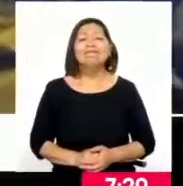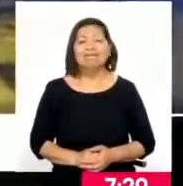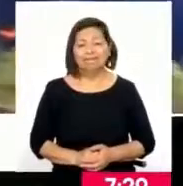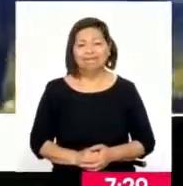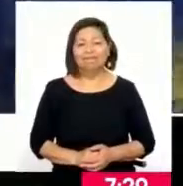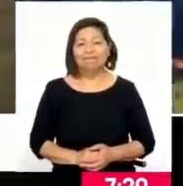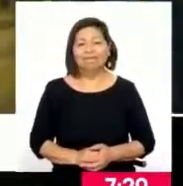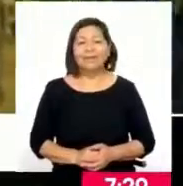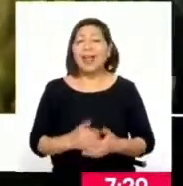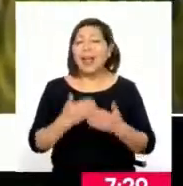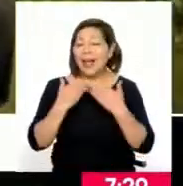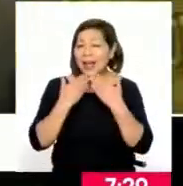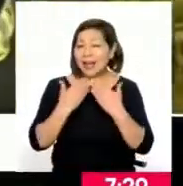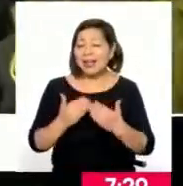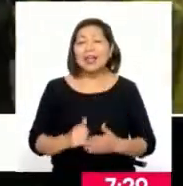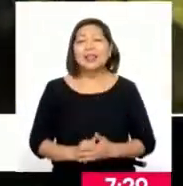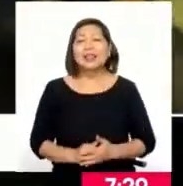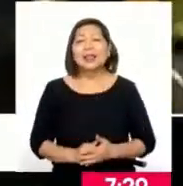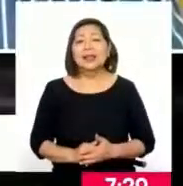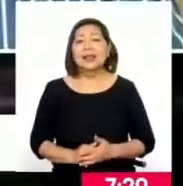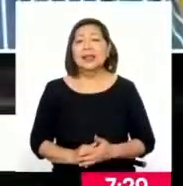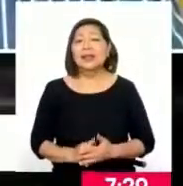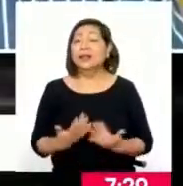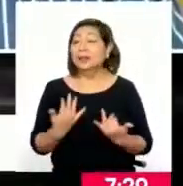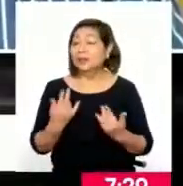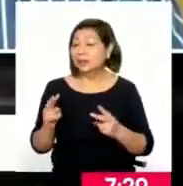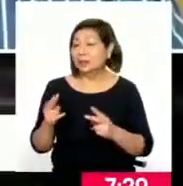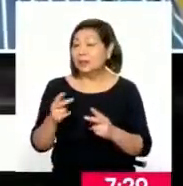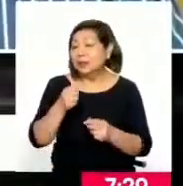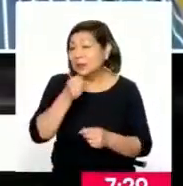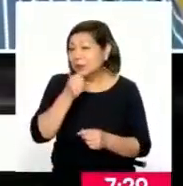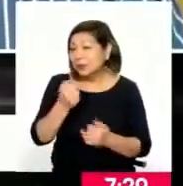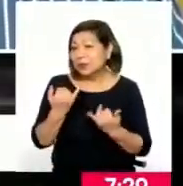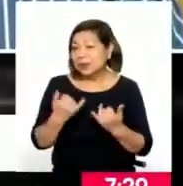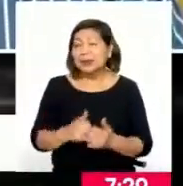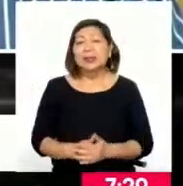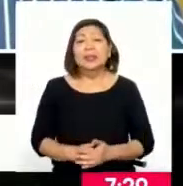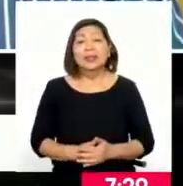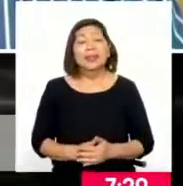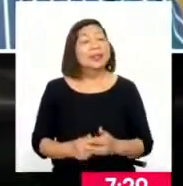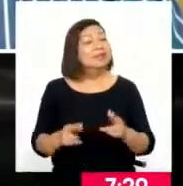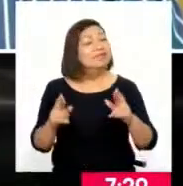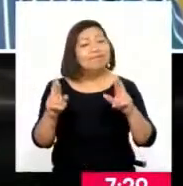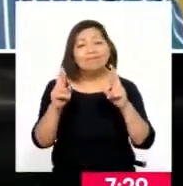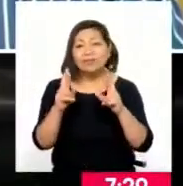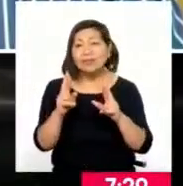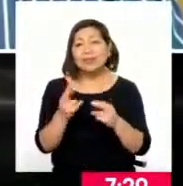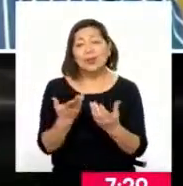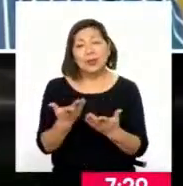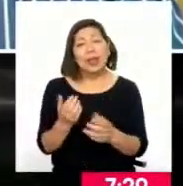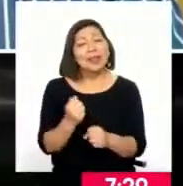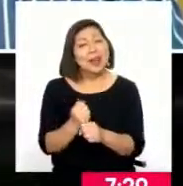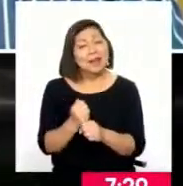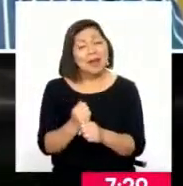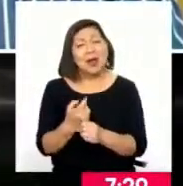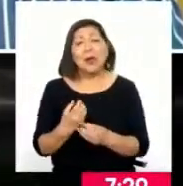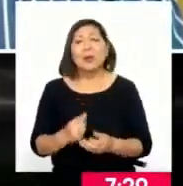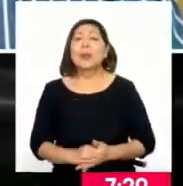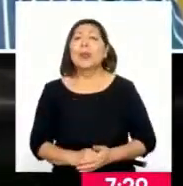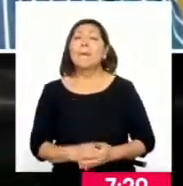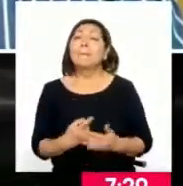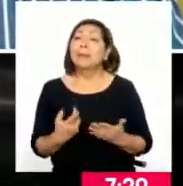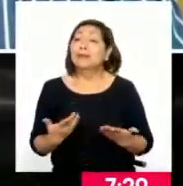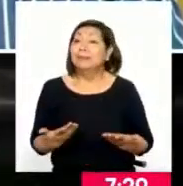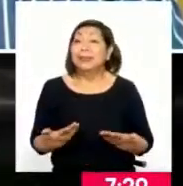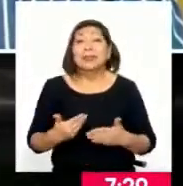Perfecto, ministro Angulo. Muchas gracias por habernos acompañado en la mañana. Le deseamos éxitos a la gestión que usted está realizando, porque